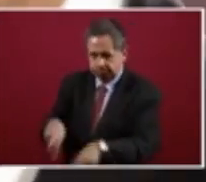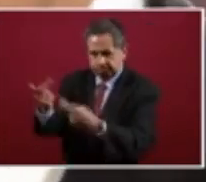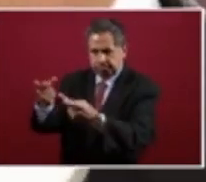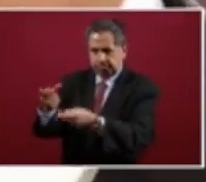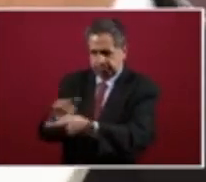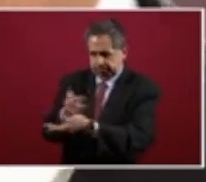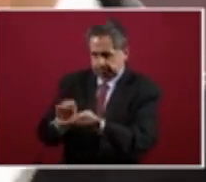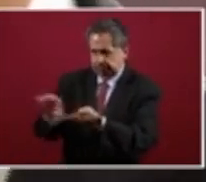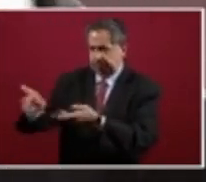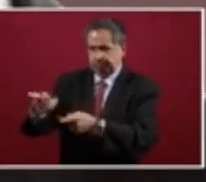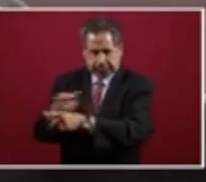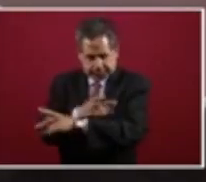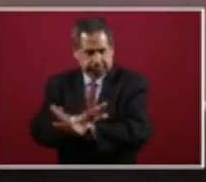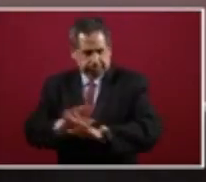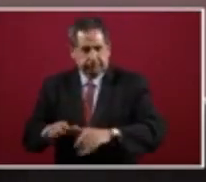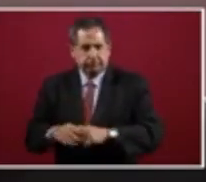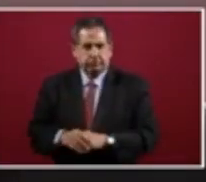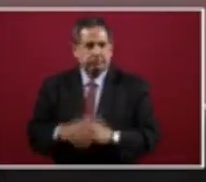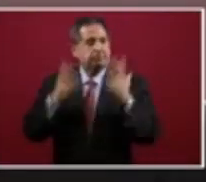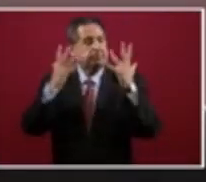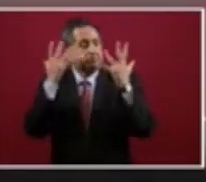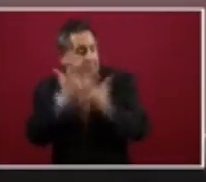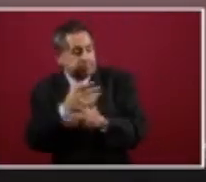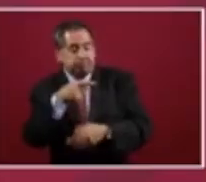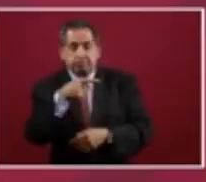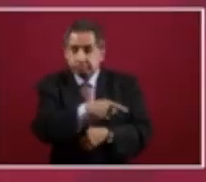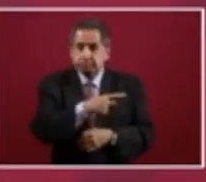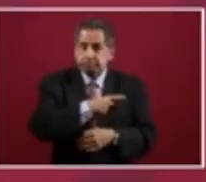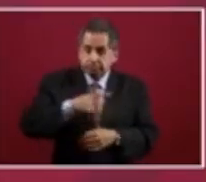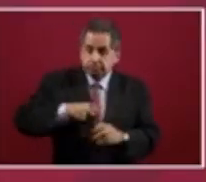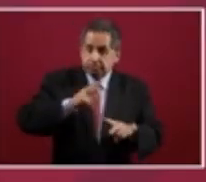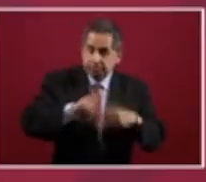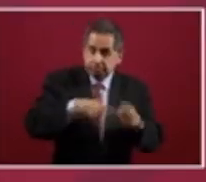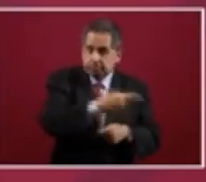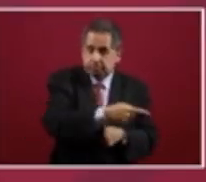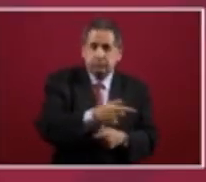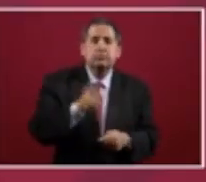un bien, el gobierno,